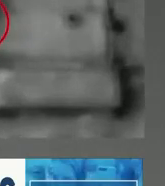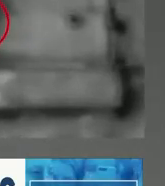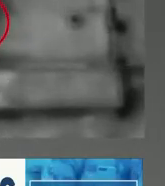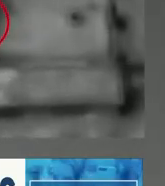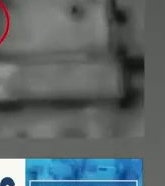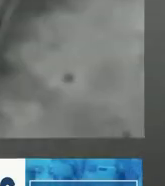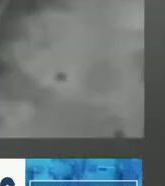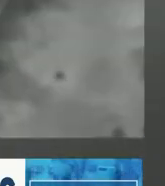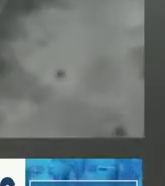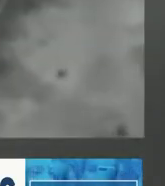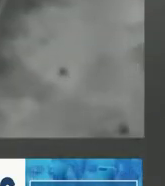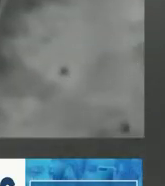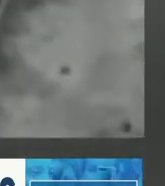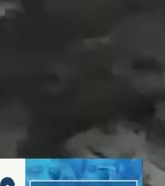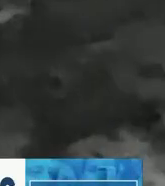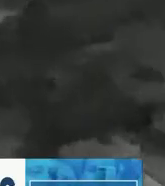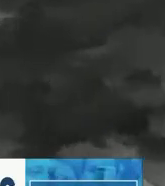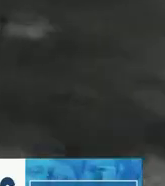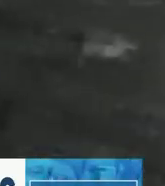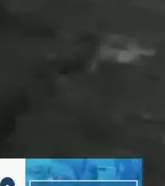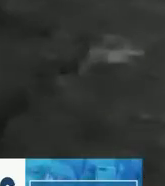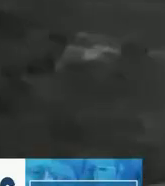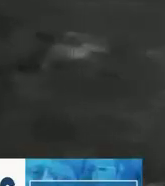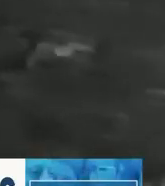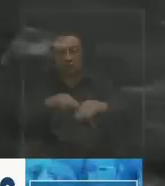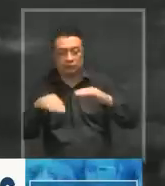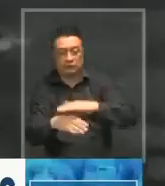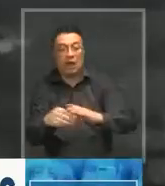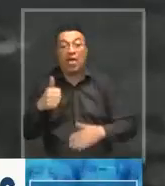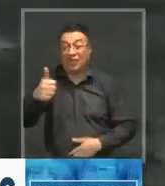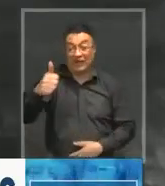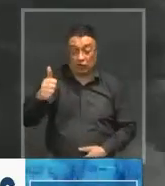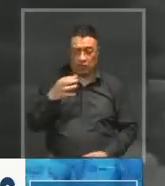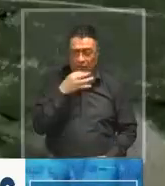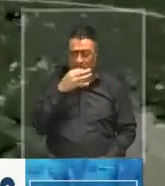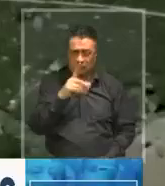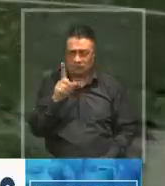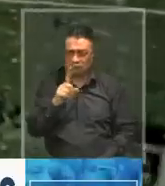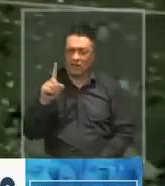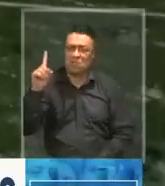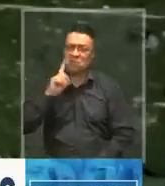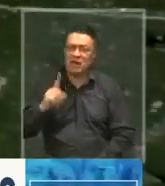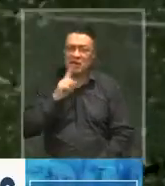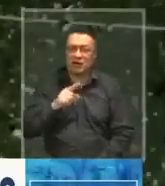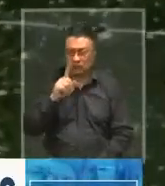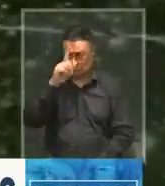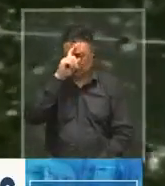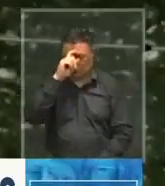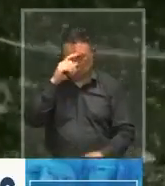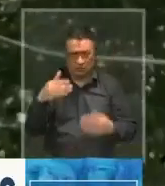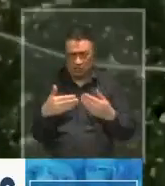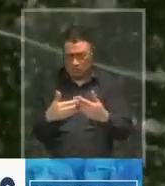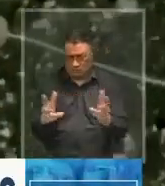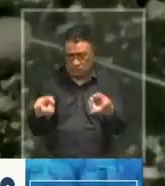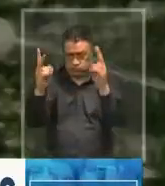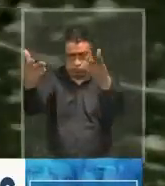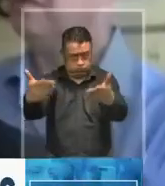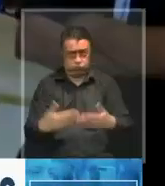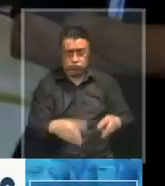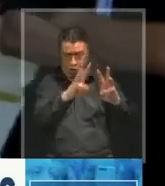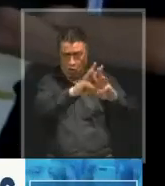bajo el hospital de Al-Shifa, atacado el viernes. Su director lo niega y explica que el recinto médico está abierto a inspecciones de la